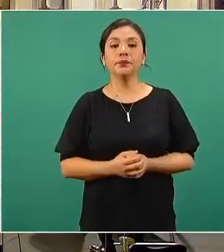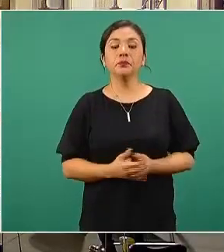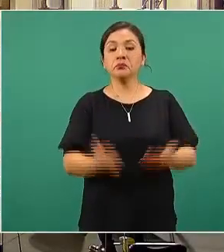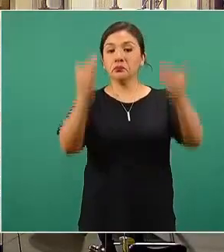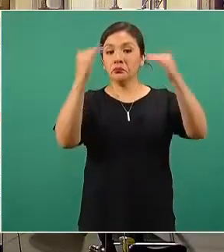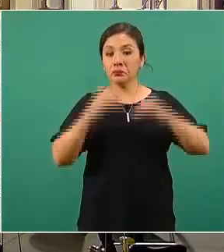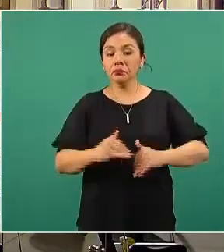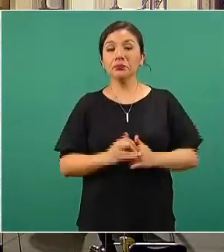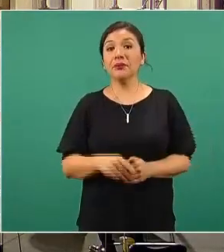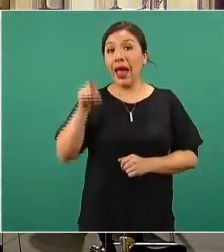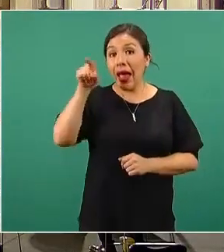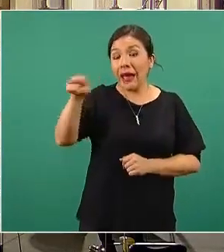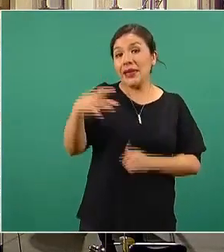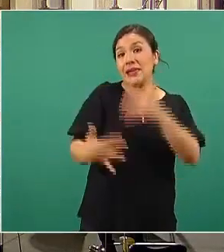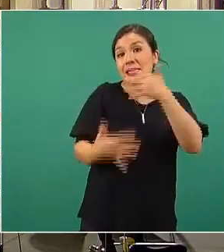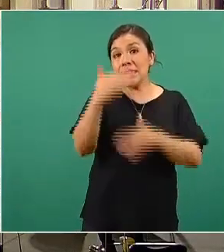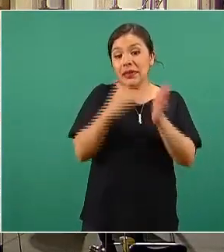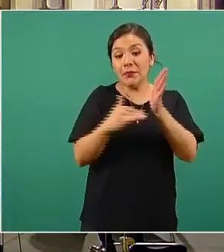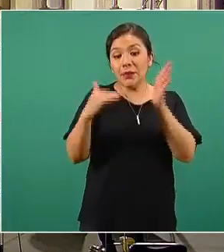Si esos